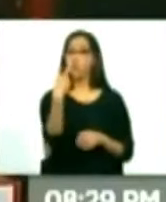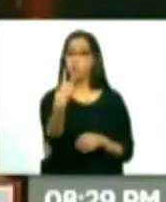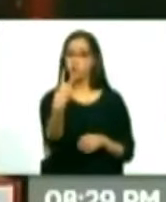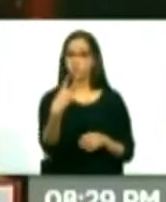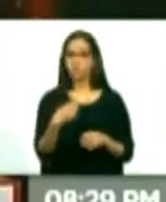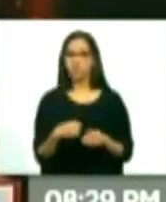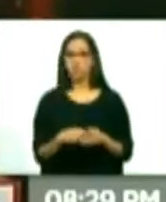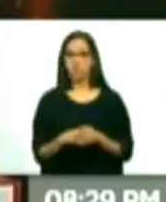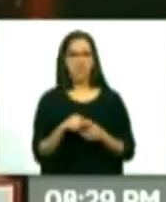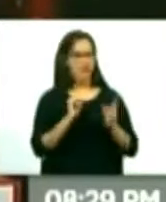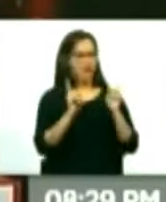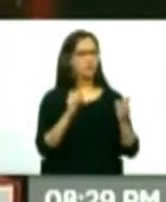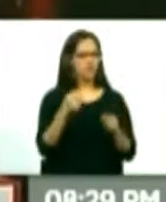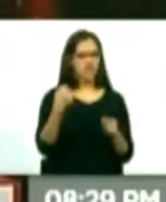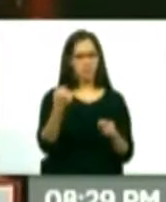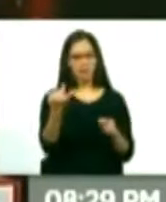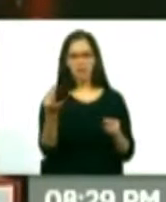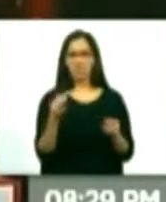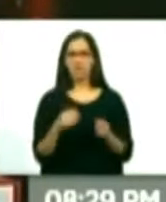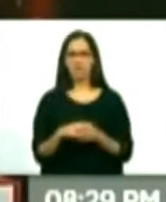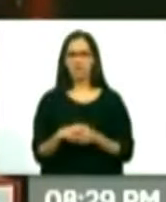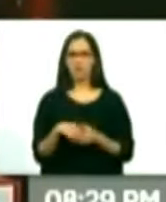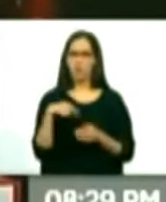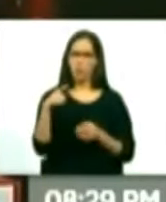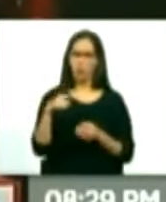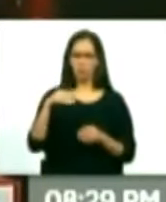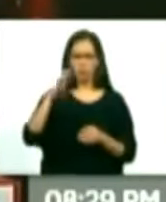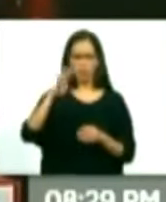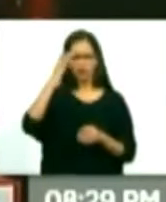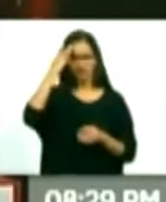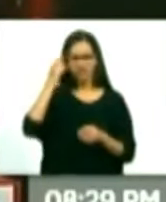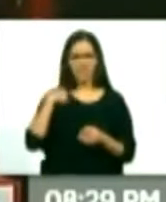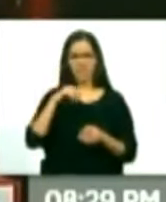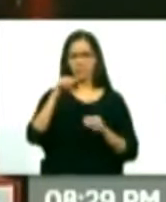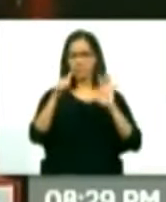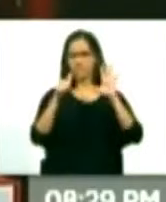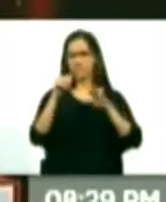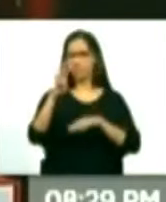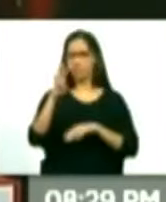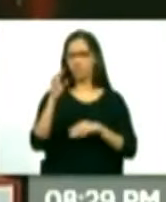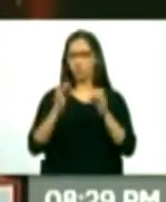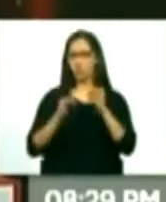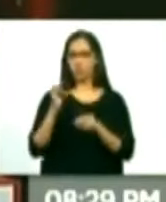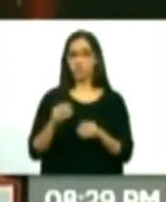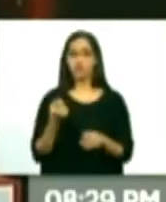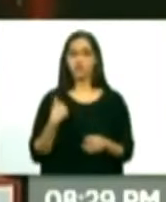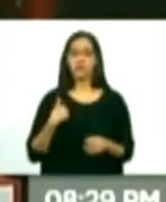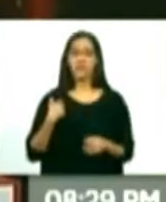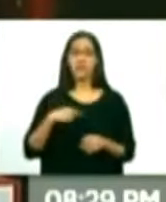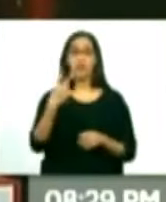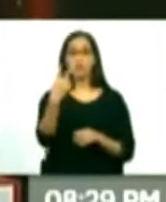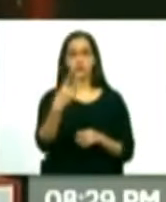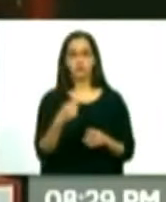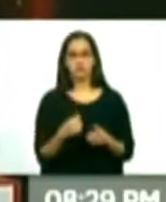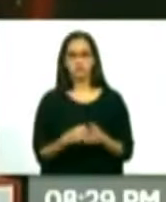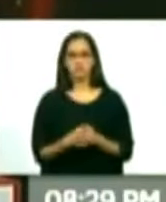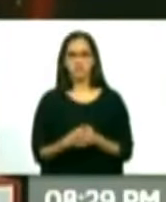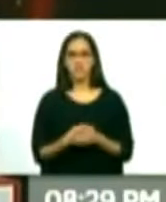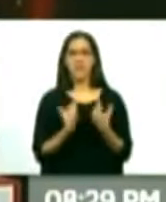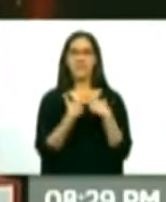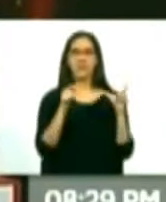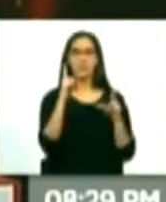unos que tenían más, así para ti tenía como 60 juicios. Pero yo tenía 2. Entonces me iban a soltar por uno y